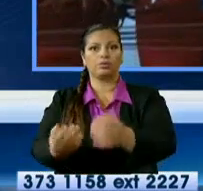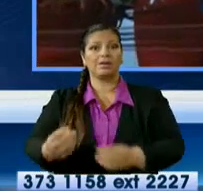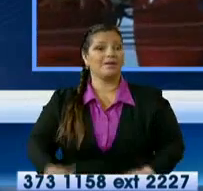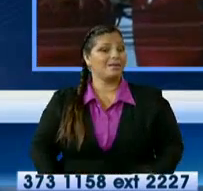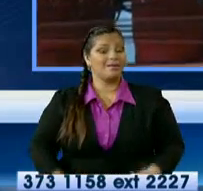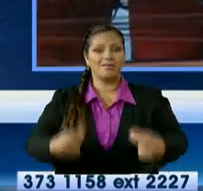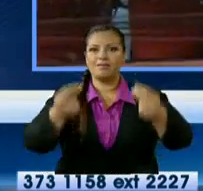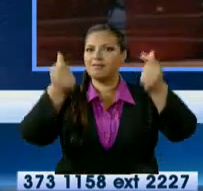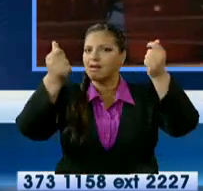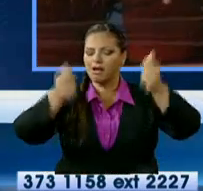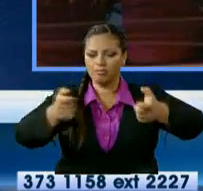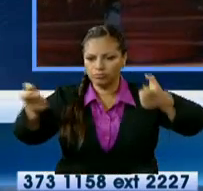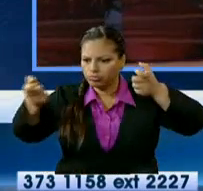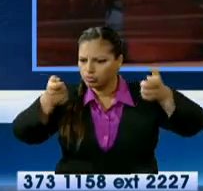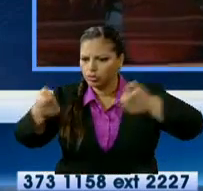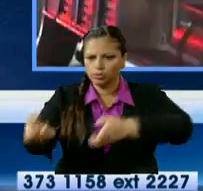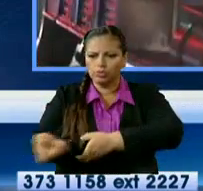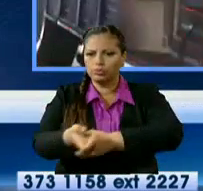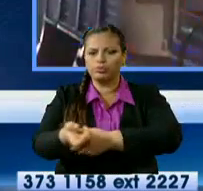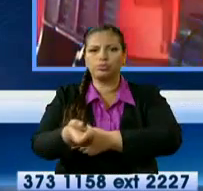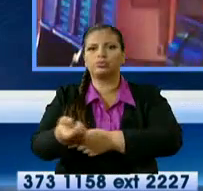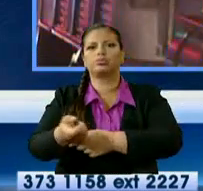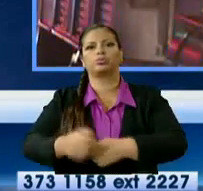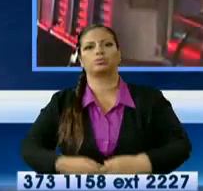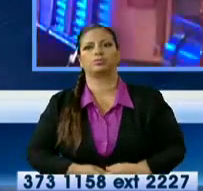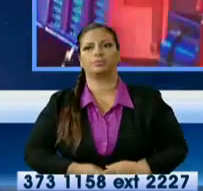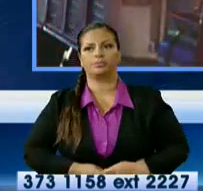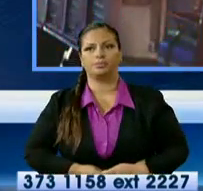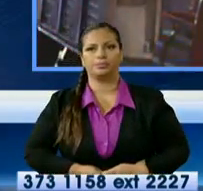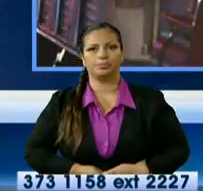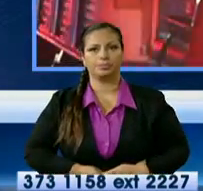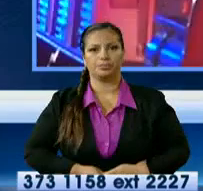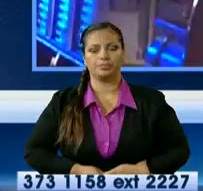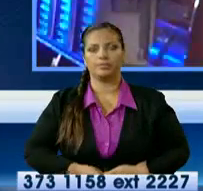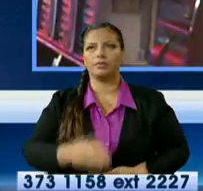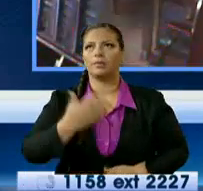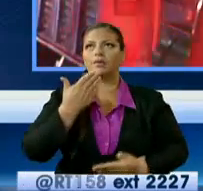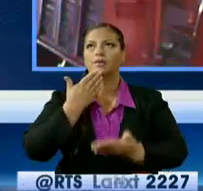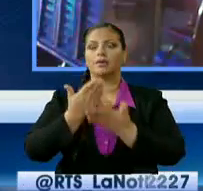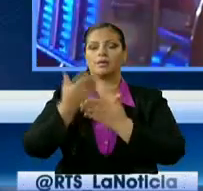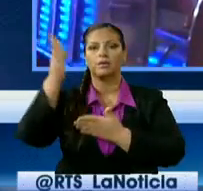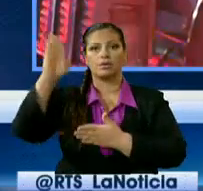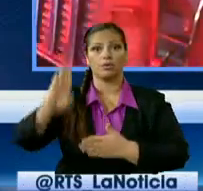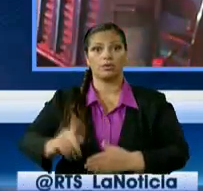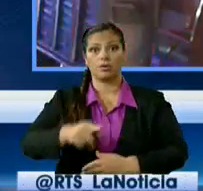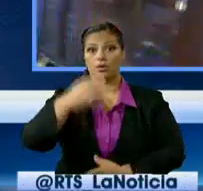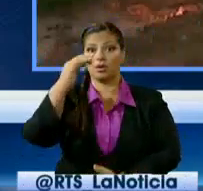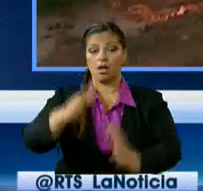reportaron víctimas que lamentar. Bueno, parece que no pasó a mayores. Gracias a Dios. Esto nos deja